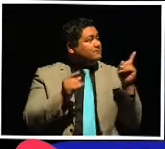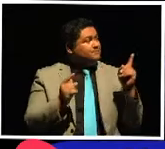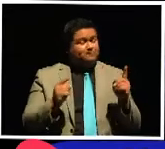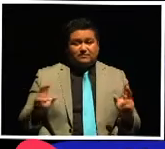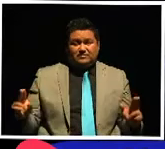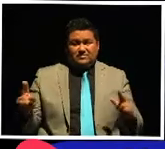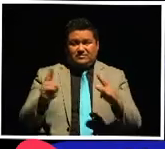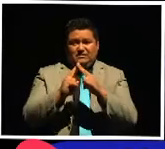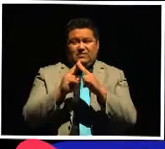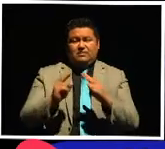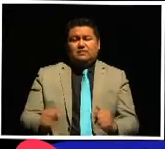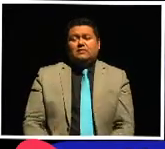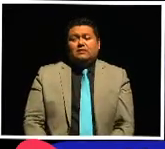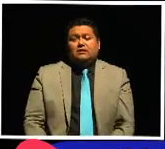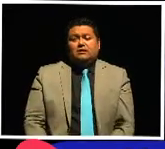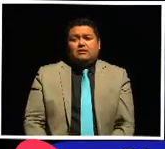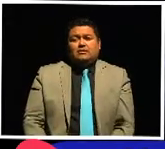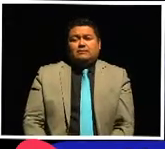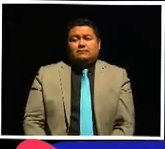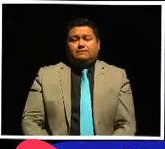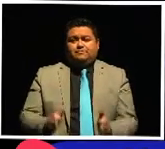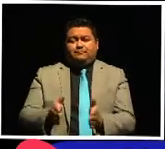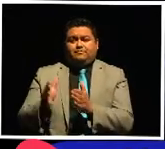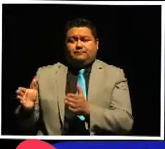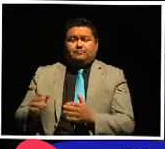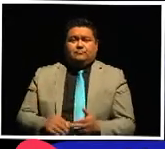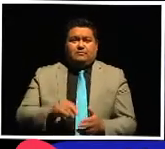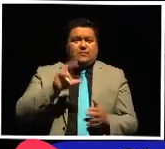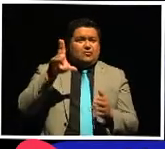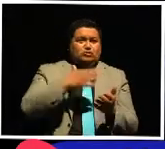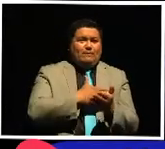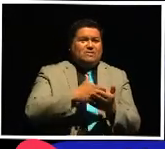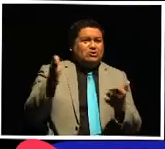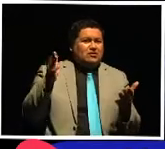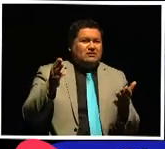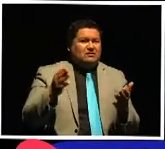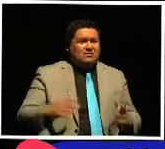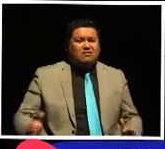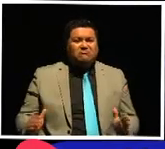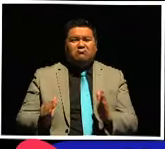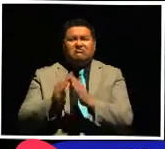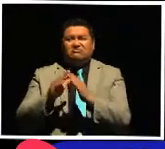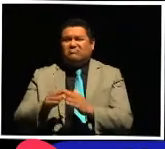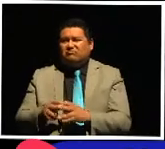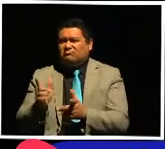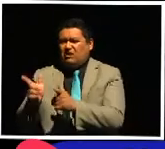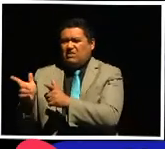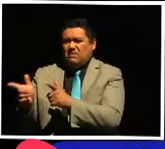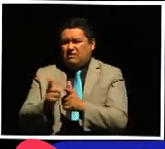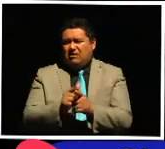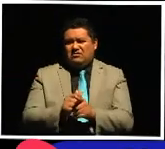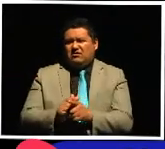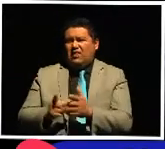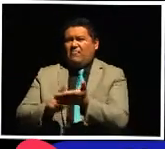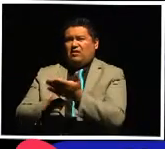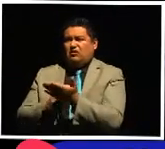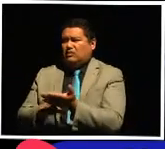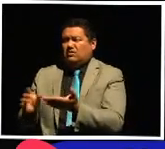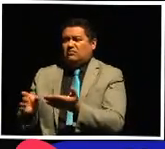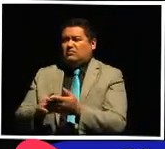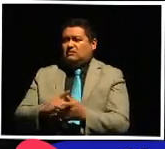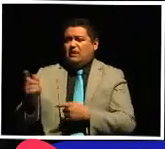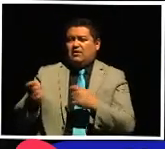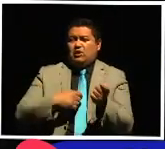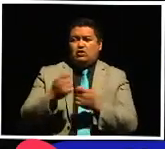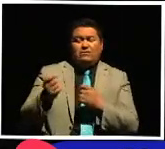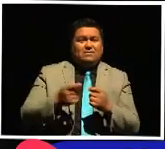edificios de ALMA, que vale lo mismo. Entonces, ¿por qué no, en vez de construir grandes edificios, construimos alta tecnología? Porque por la economía es